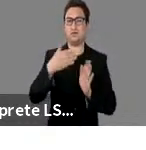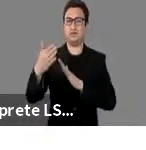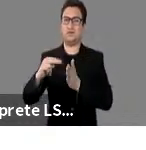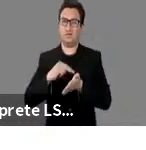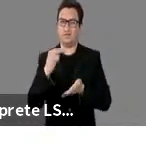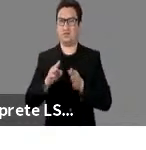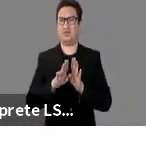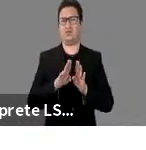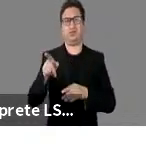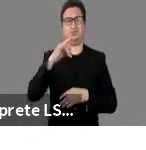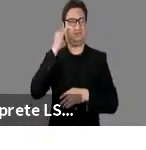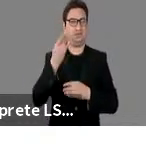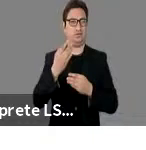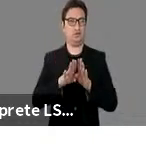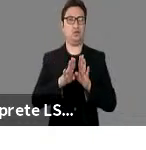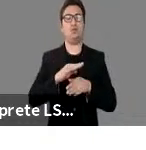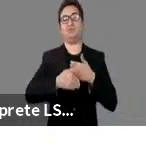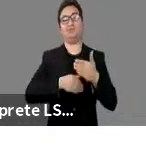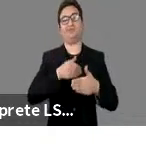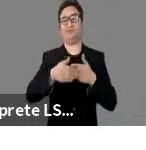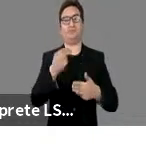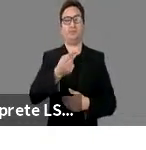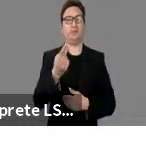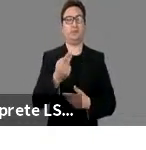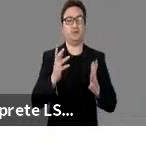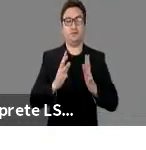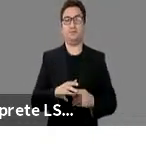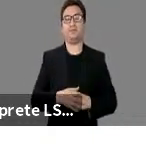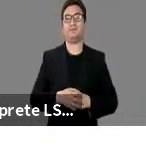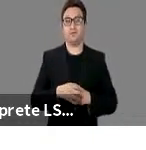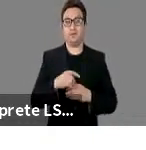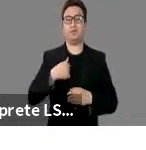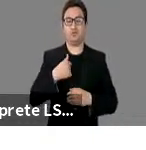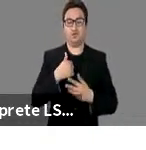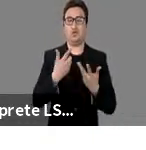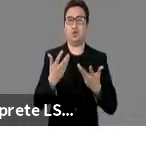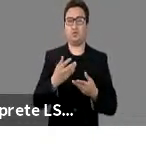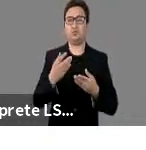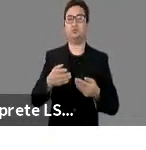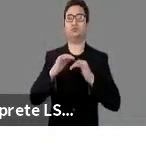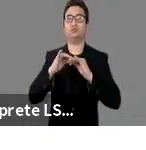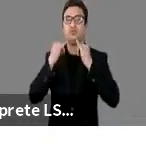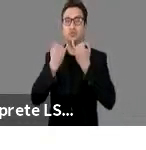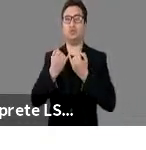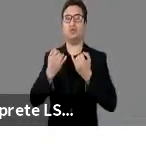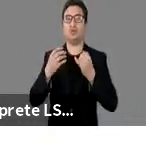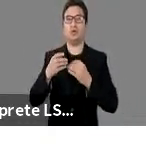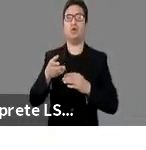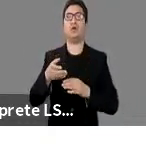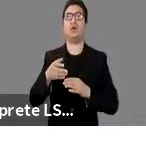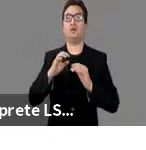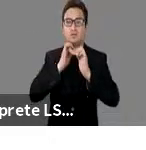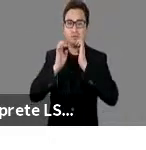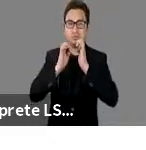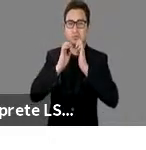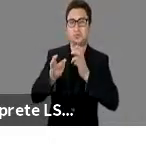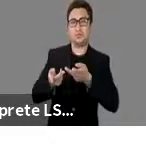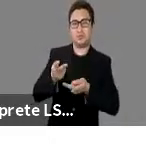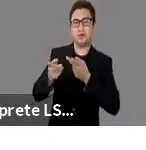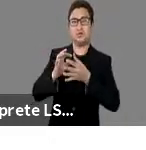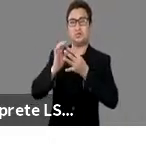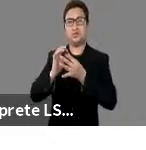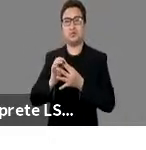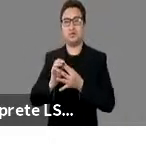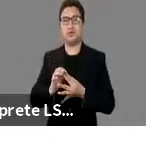pero tenía que llevar el procedimiento. Y como tal, entonces llevé esa junta anterior, esa entrevista, y realicé